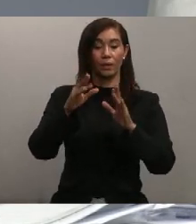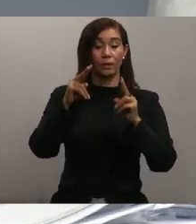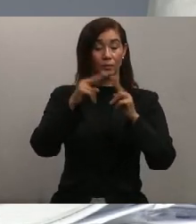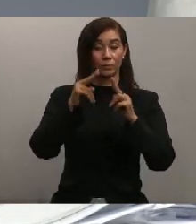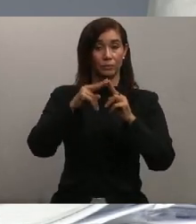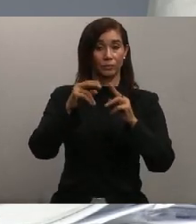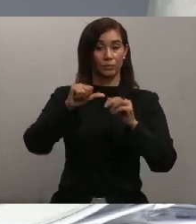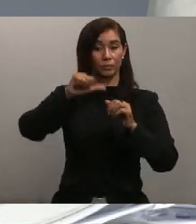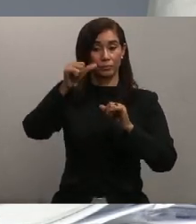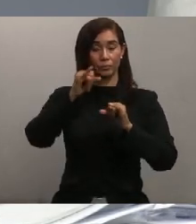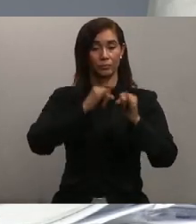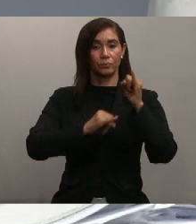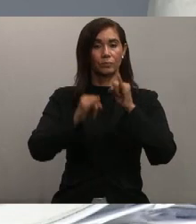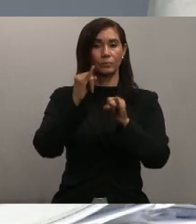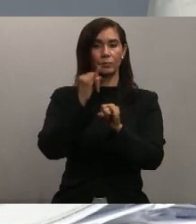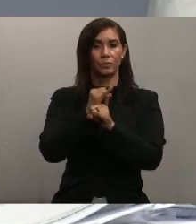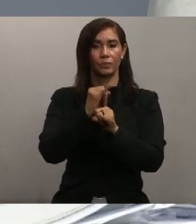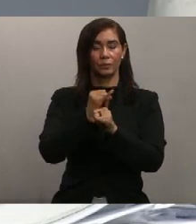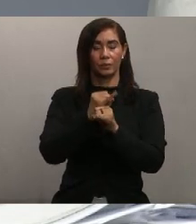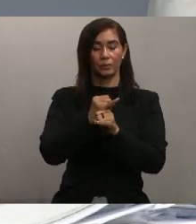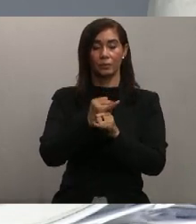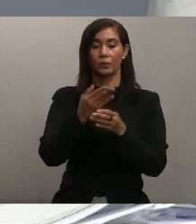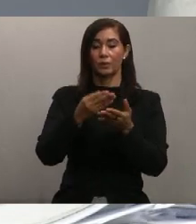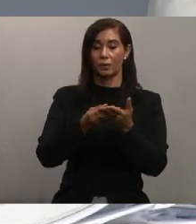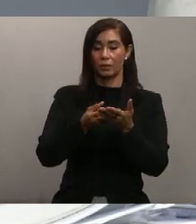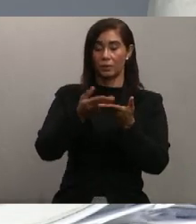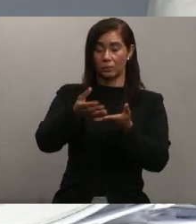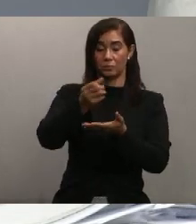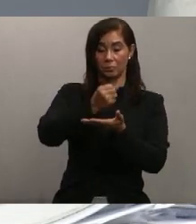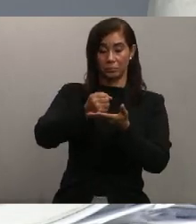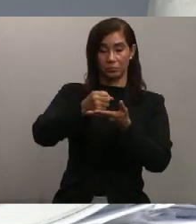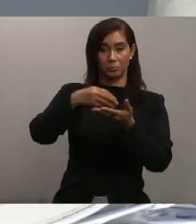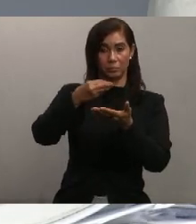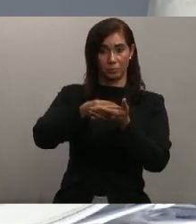instituciones que están prestando buen servicio,